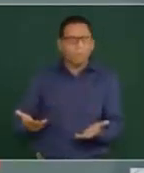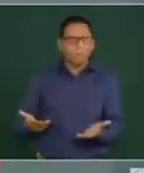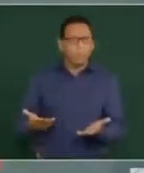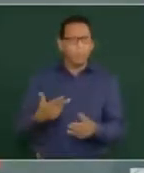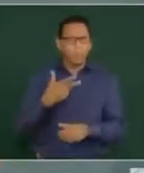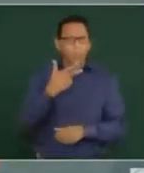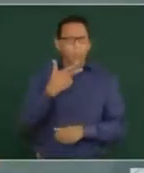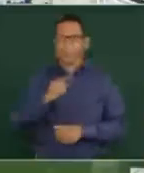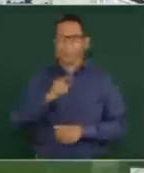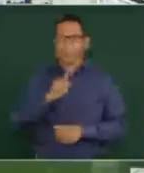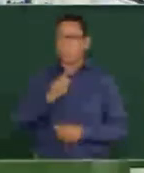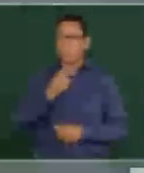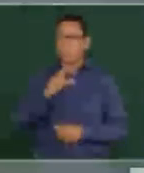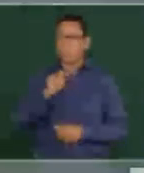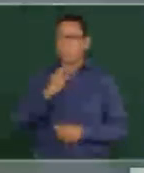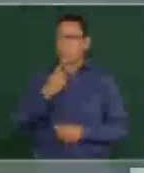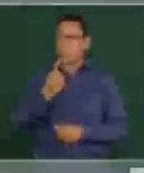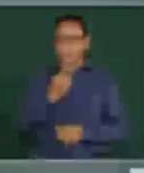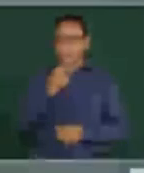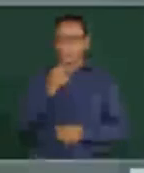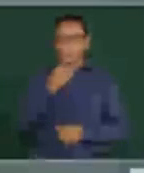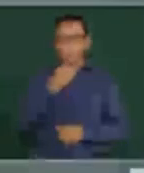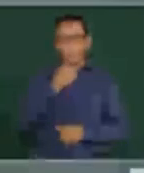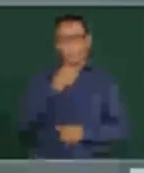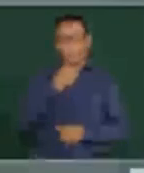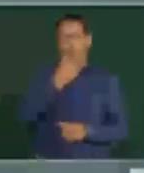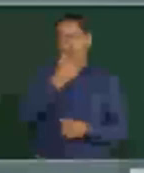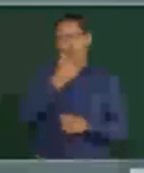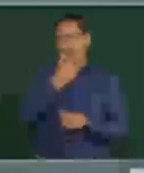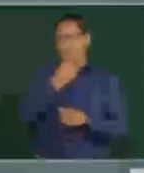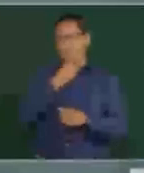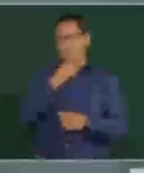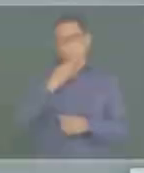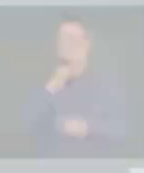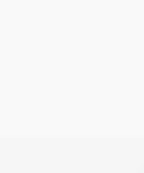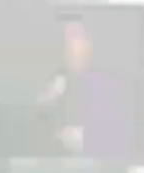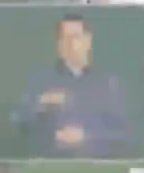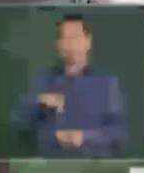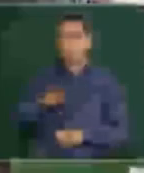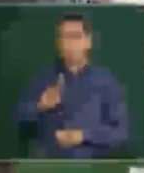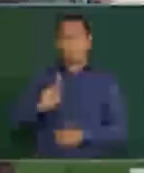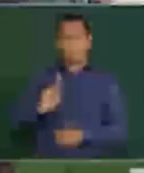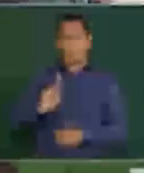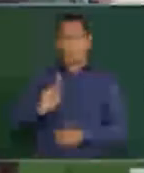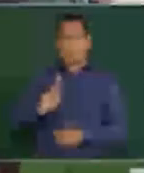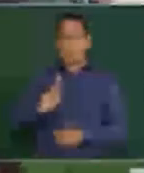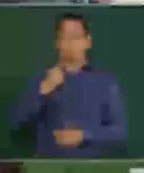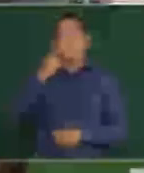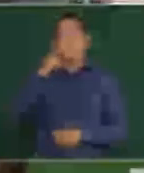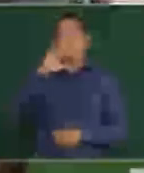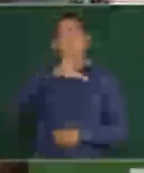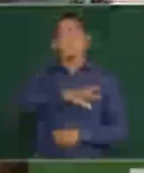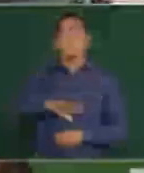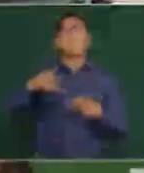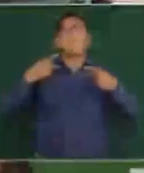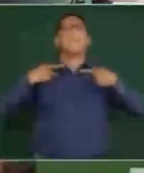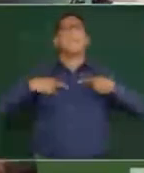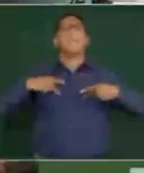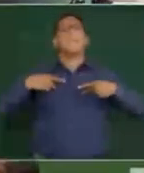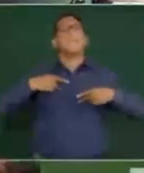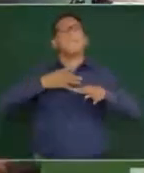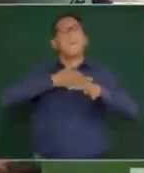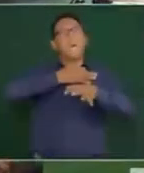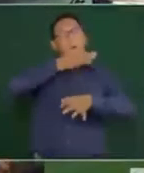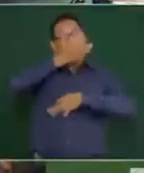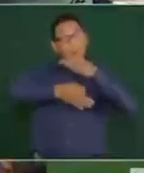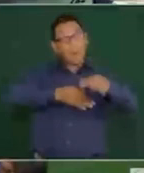es ocho columnas, porque no es nota para afectarnos a nosotros. Decirle a la gente de